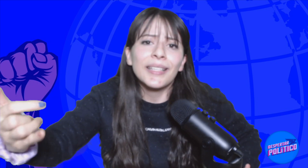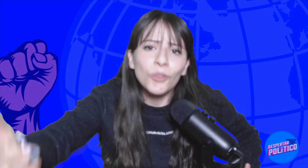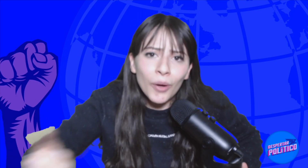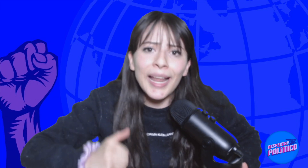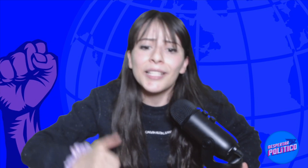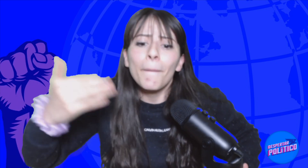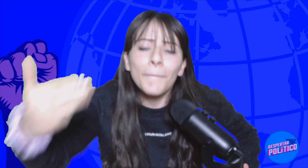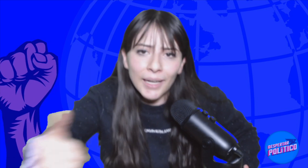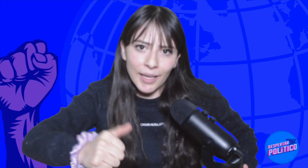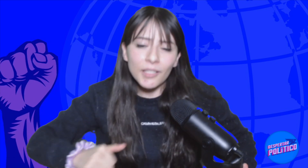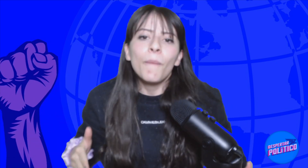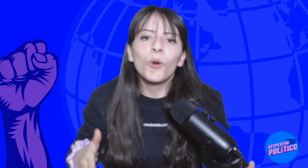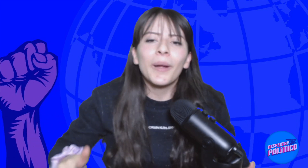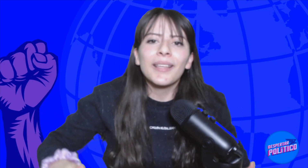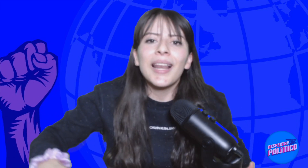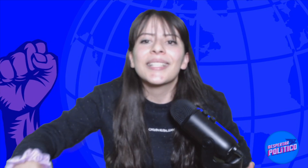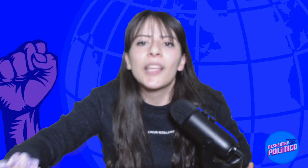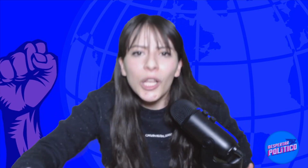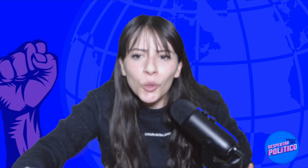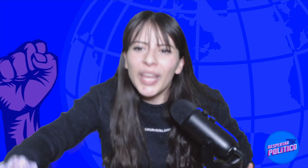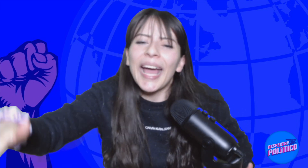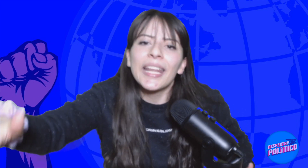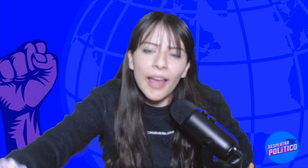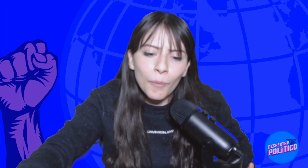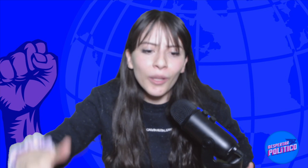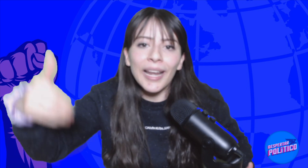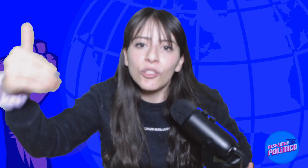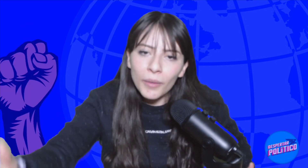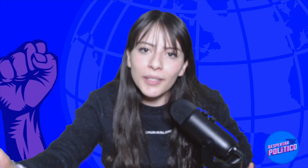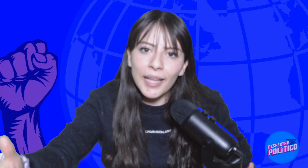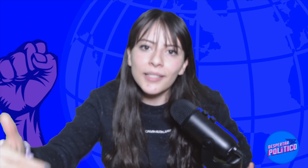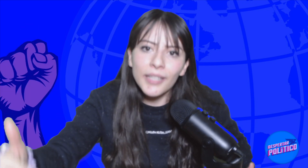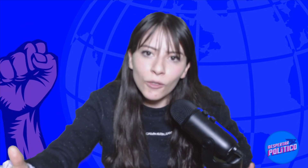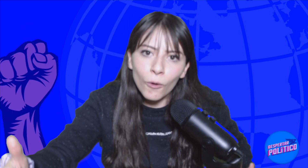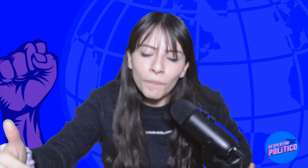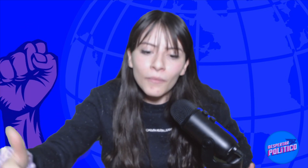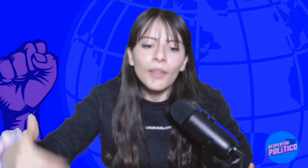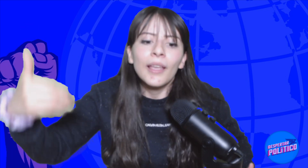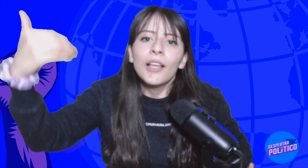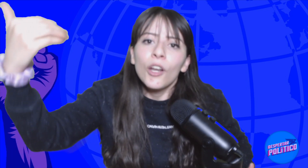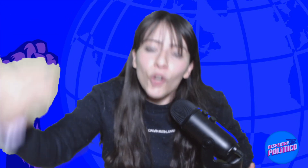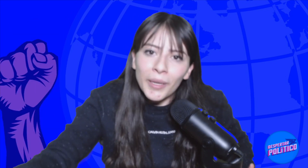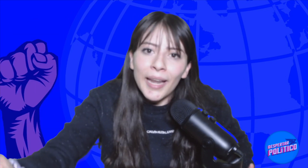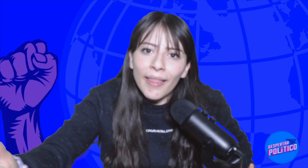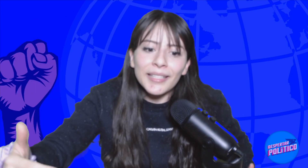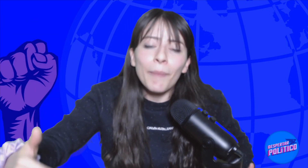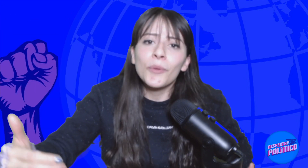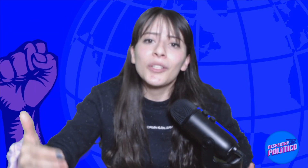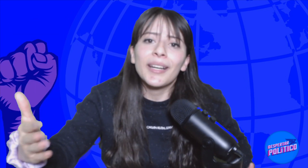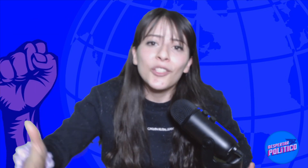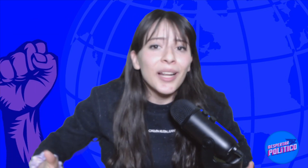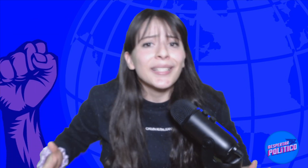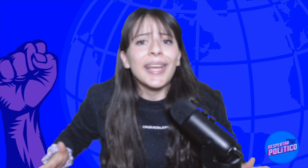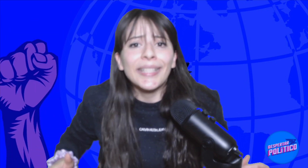hospitales, escuelas, parques por parte de la SEDOATU de calidad, porque las obras están siendo nominadas a